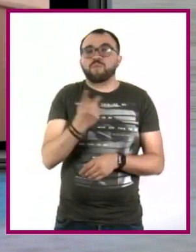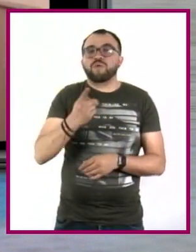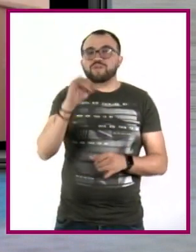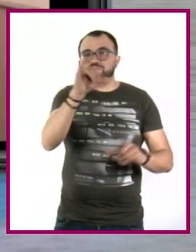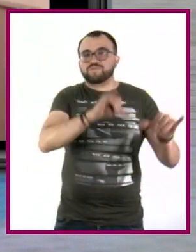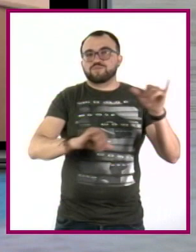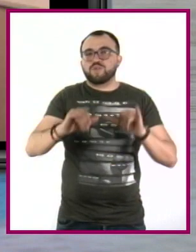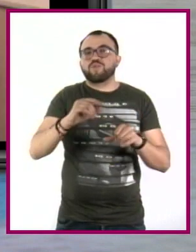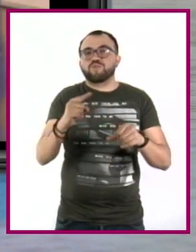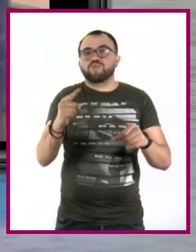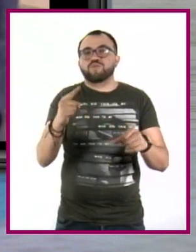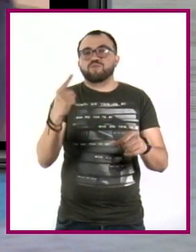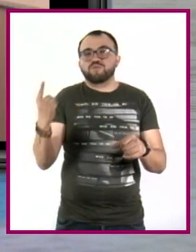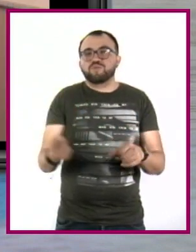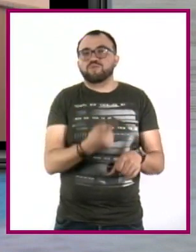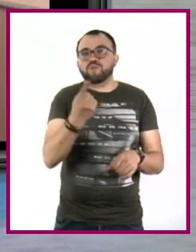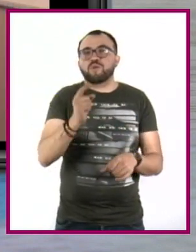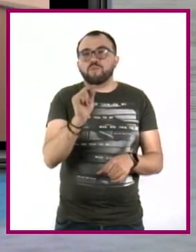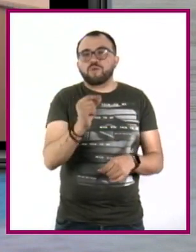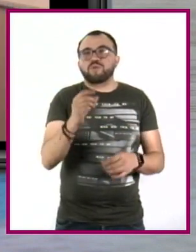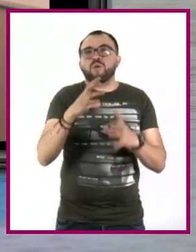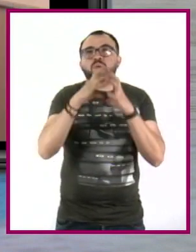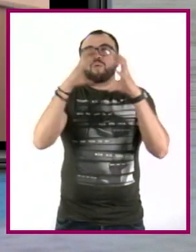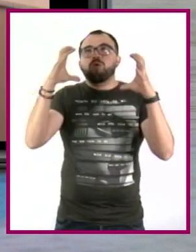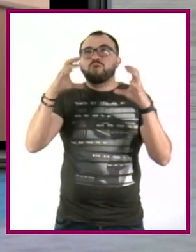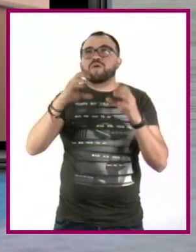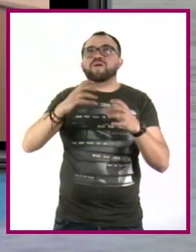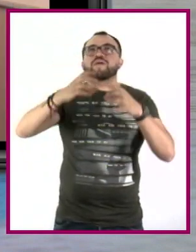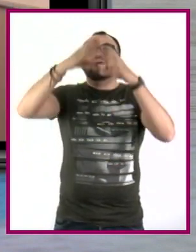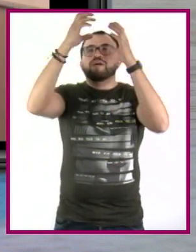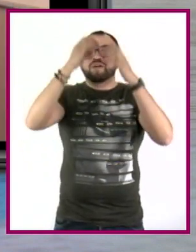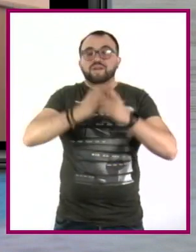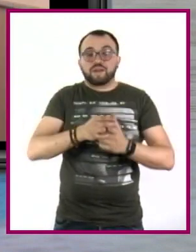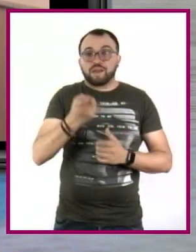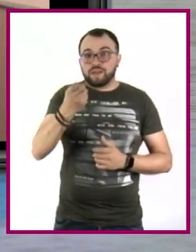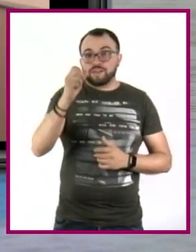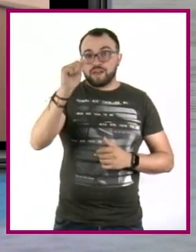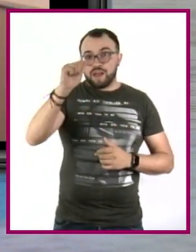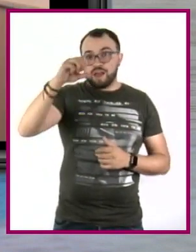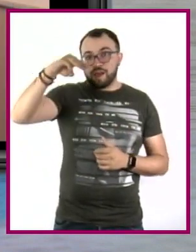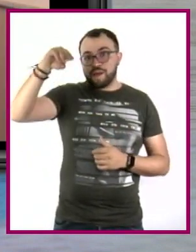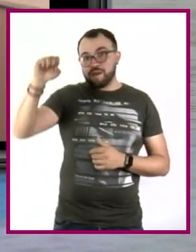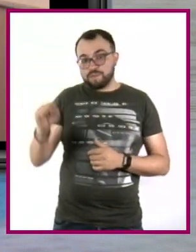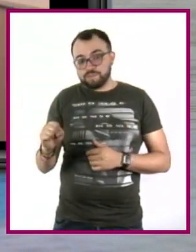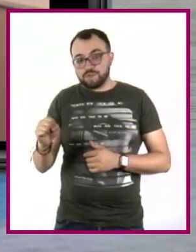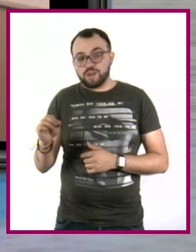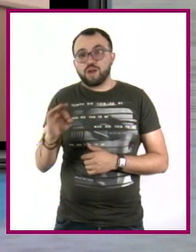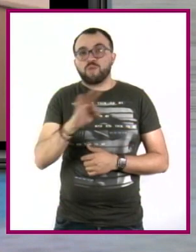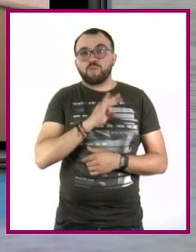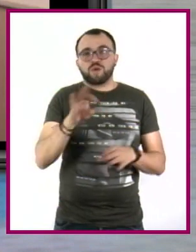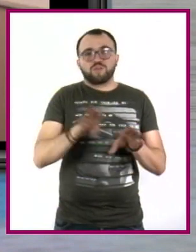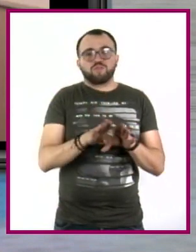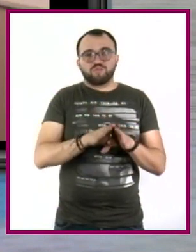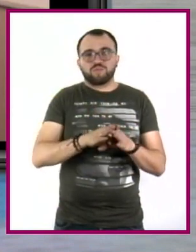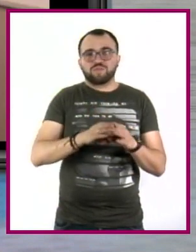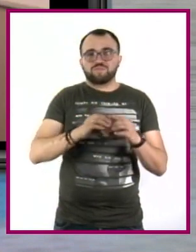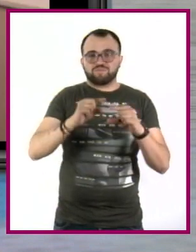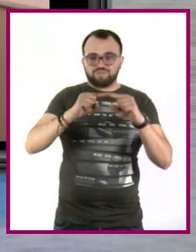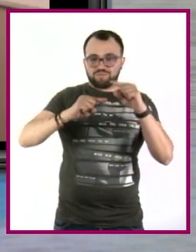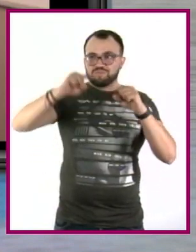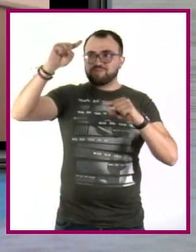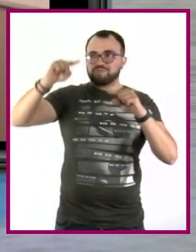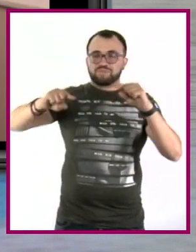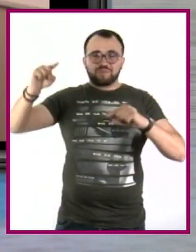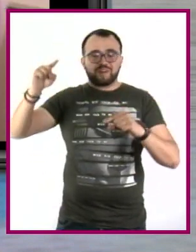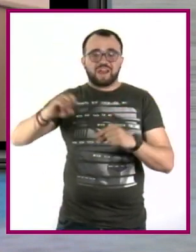poco, ¿sí? Se lanzaban en globos o algo así. Y el AMS ha podido, tiene estadísticas para núcleos que